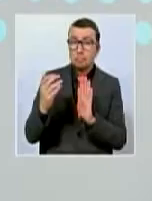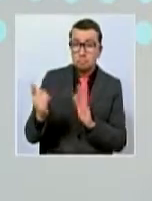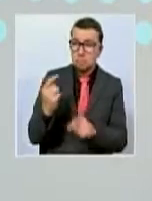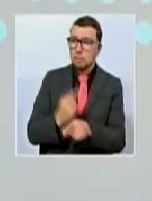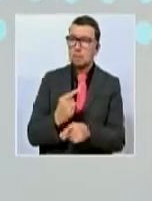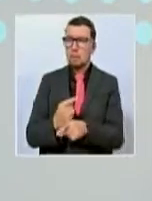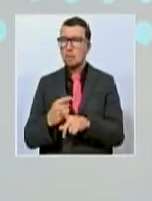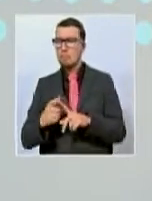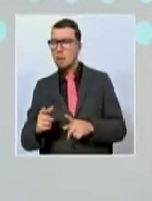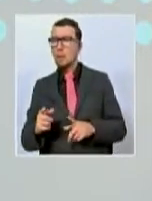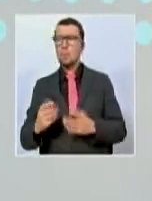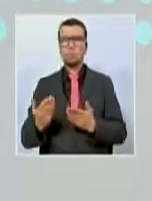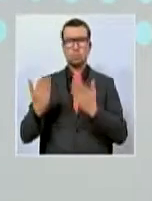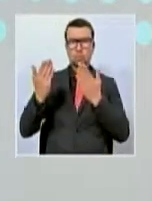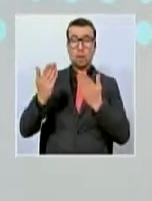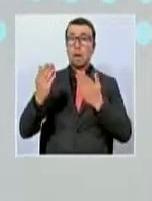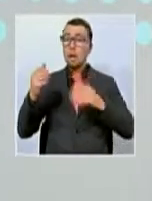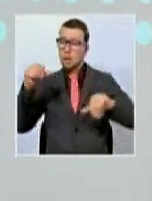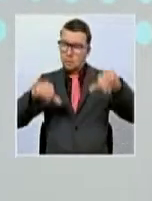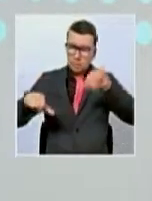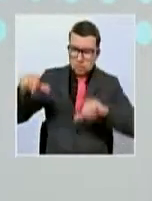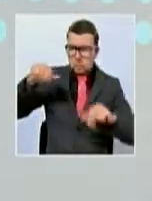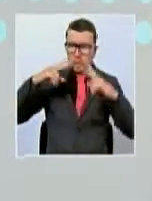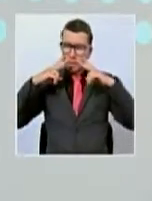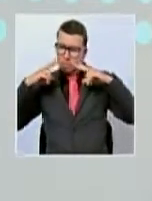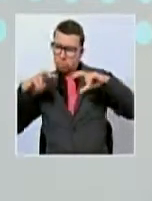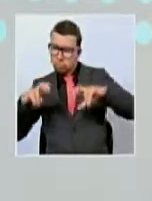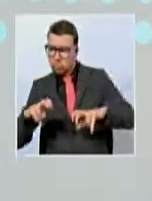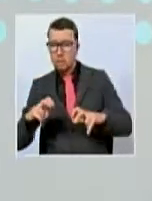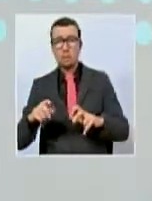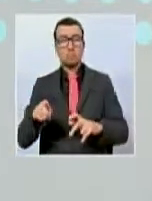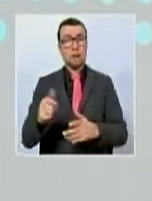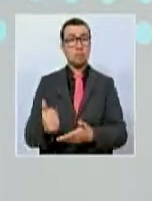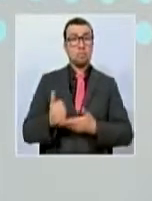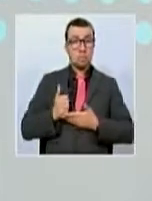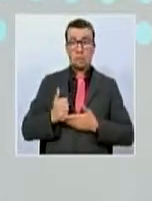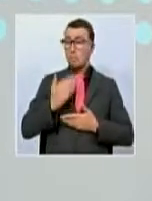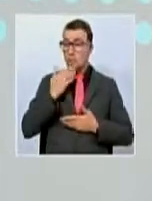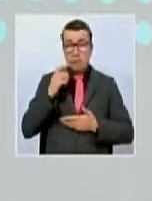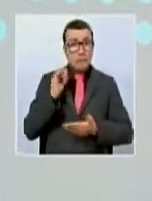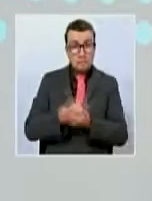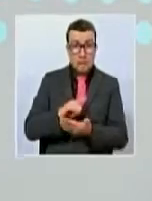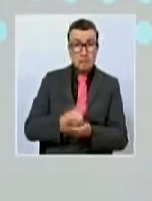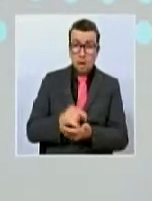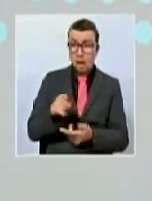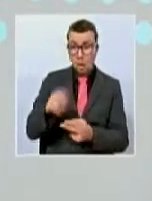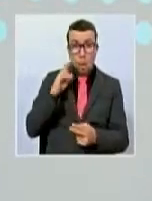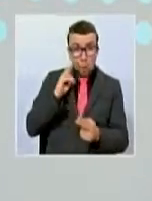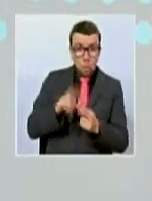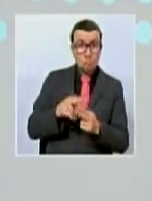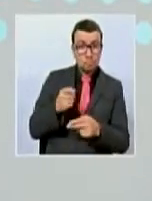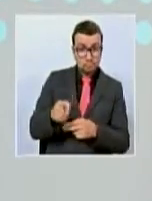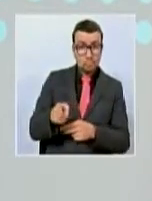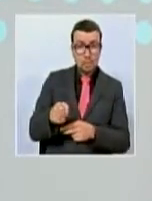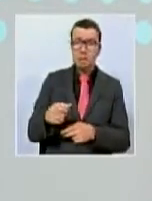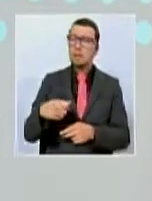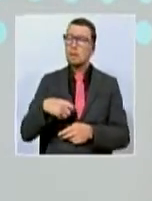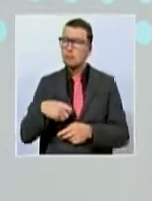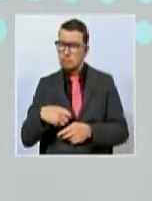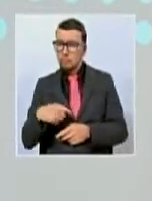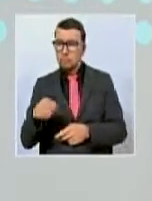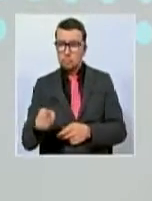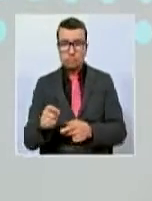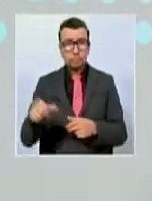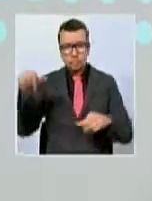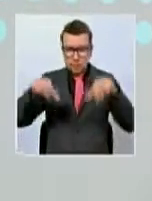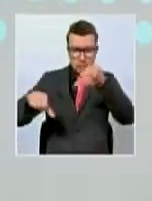químico y farmacológico. Primeramente, el cannabis, la marihuana tal como la conocemos, tiene unas sustancias, unos